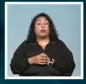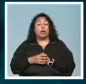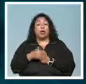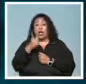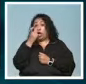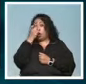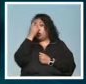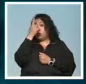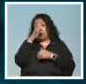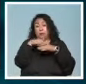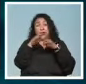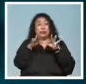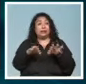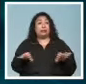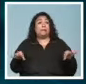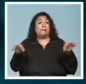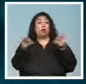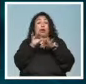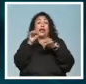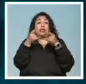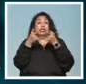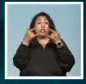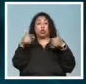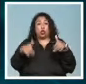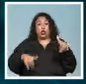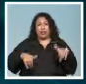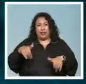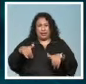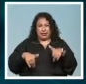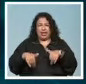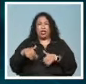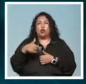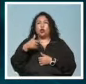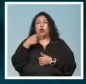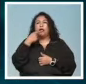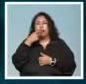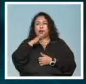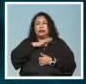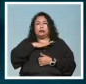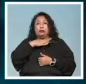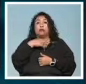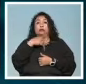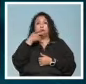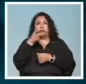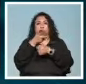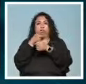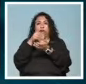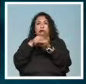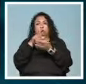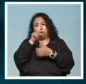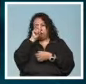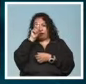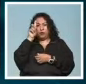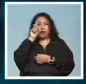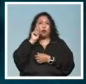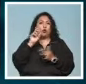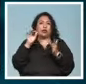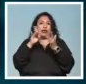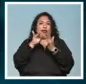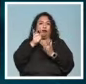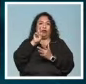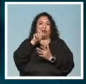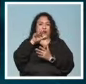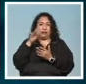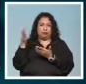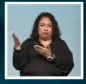Uno de los autores más importantes en la historia del teatro en habla hispana será motivo de un documental. Desde Madrid, Francina Islas nos